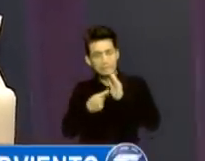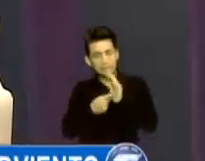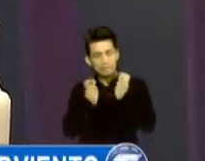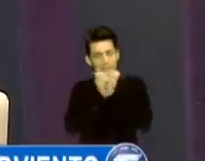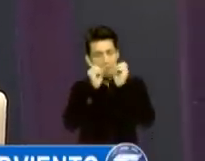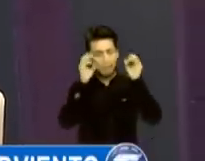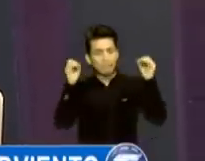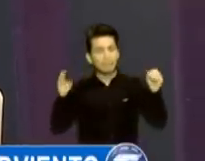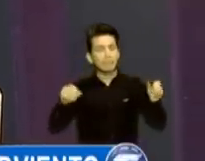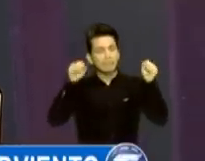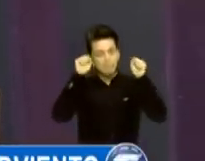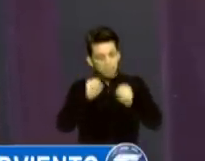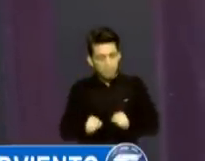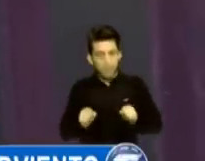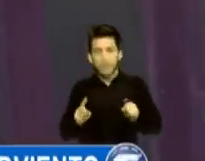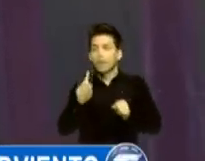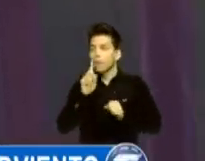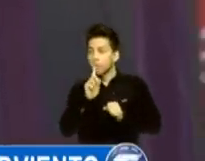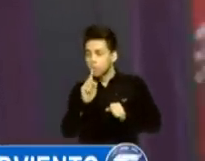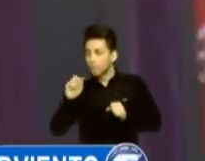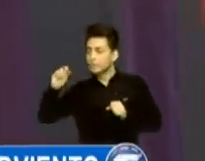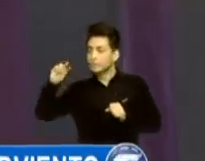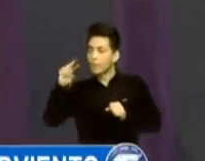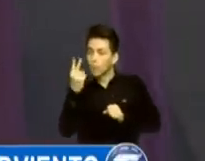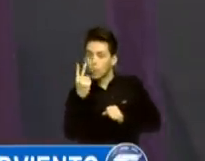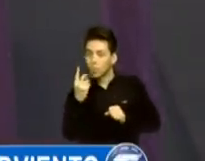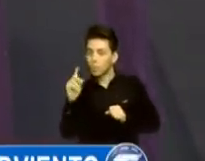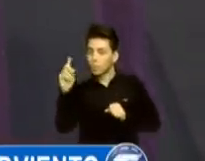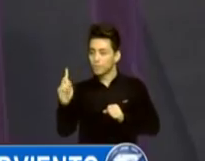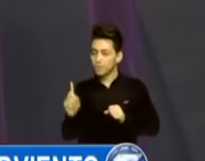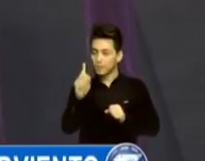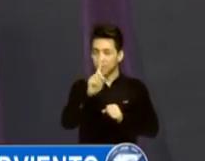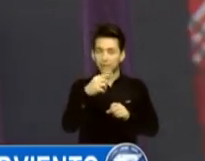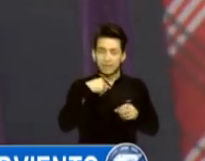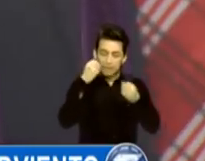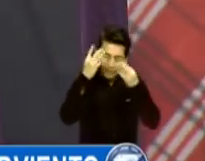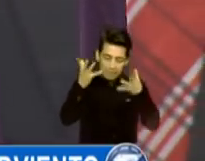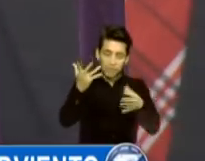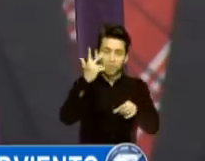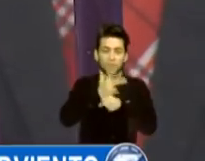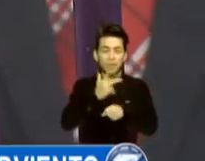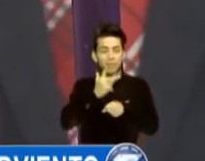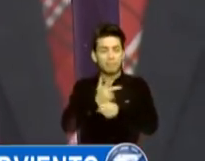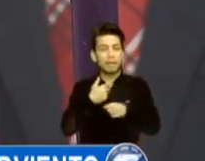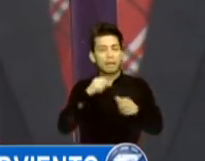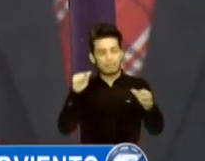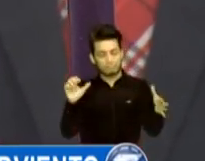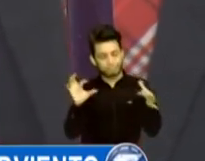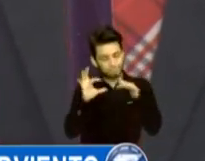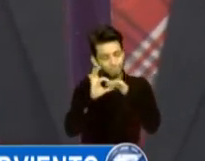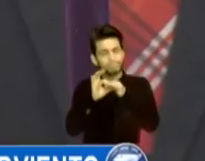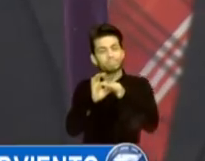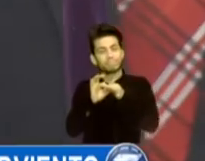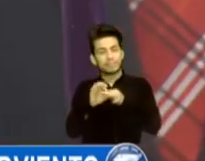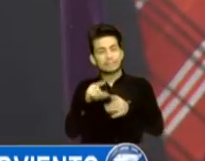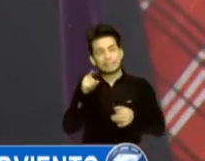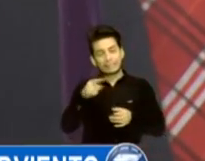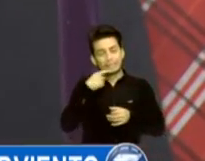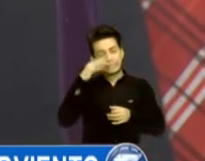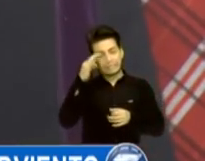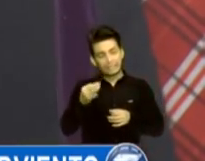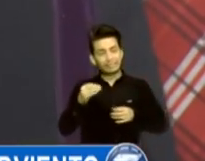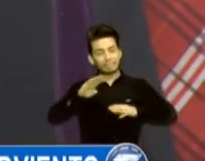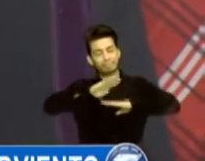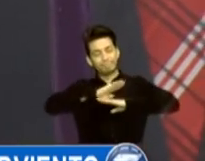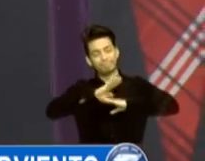poder encender ya esta segunda vela y el poderle decir a Guatemala que estamos unidos Verdaderamente creo que eso es lo que nos llena.